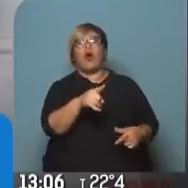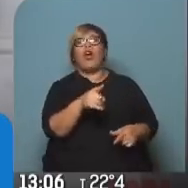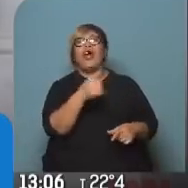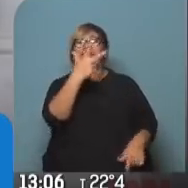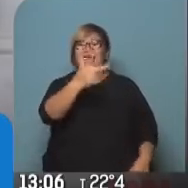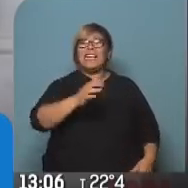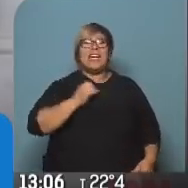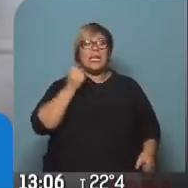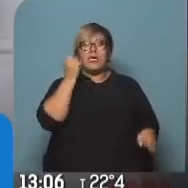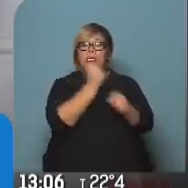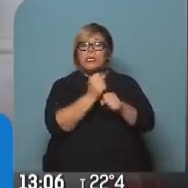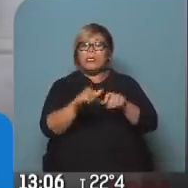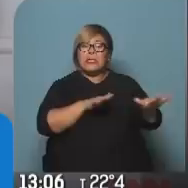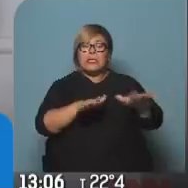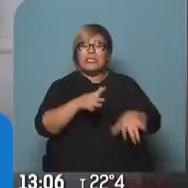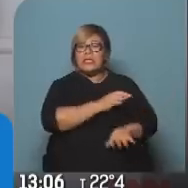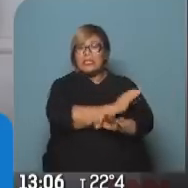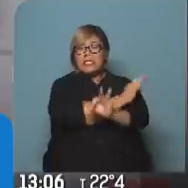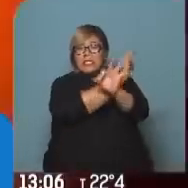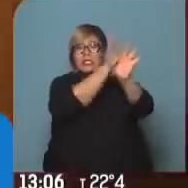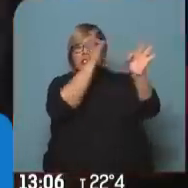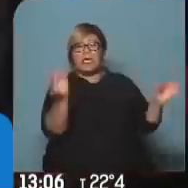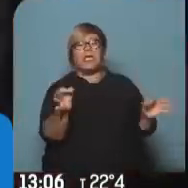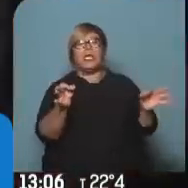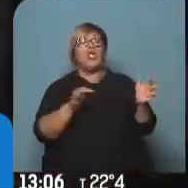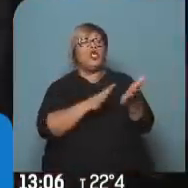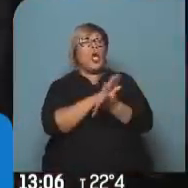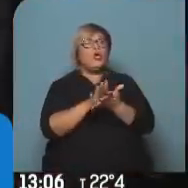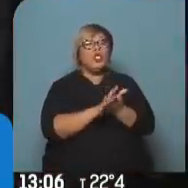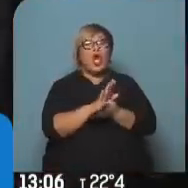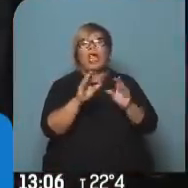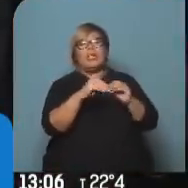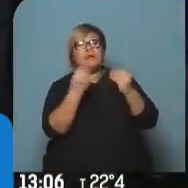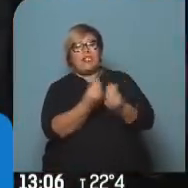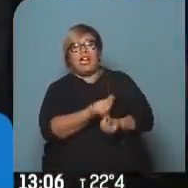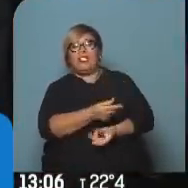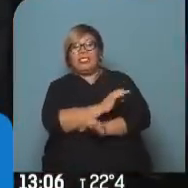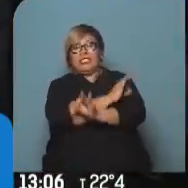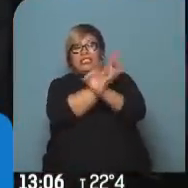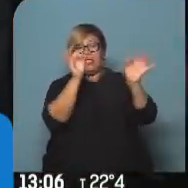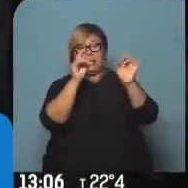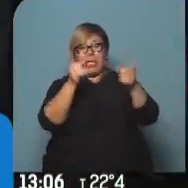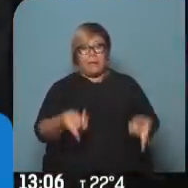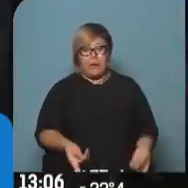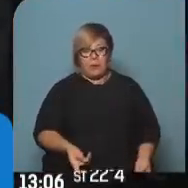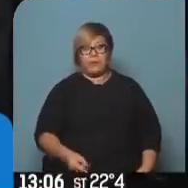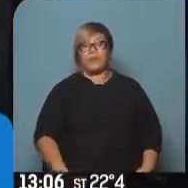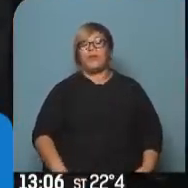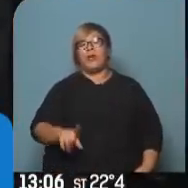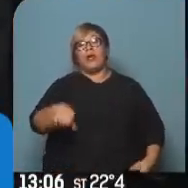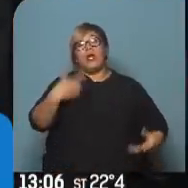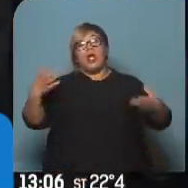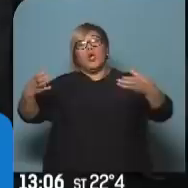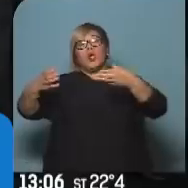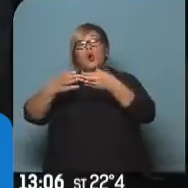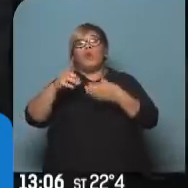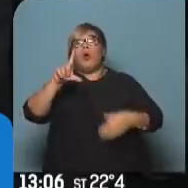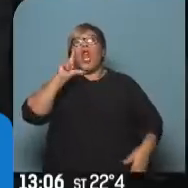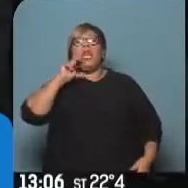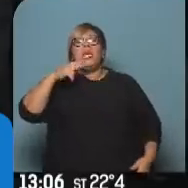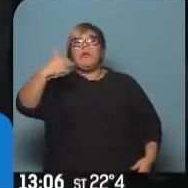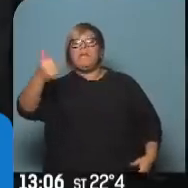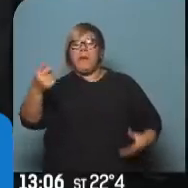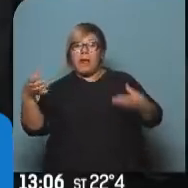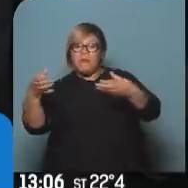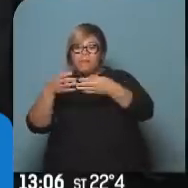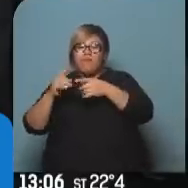años y no ha logrado ningún resultado. Los países que integran el Grupo de Lima impulsan la creación de Prosur,